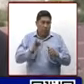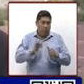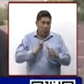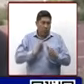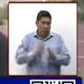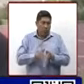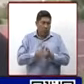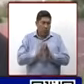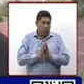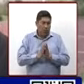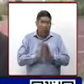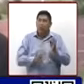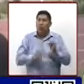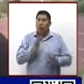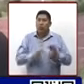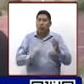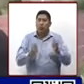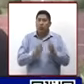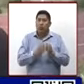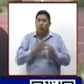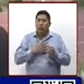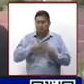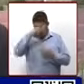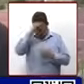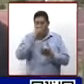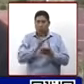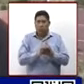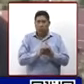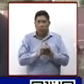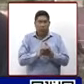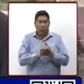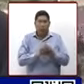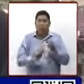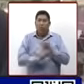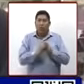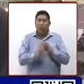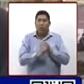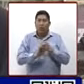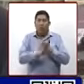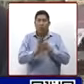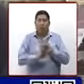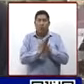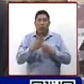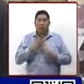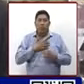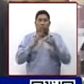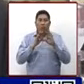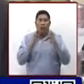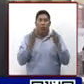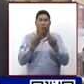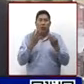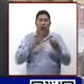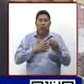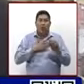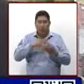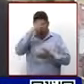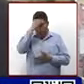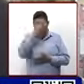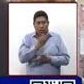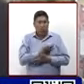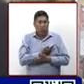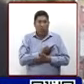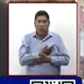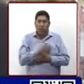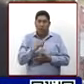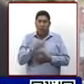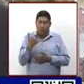pidiendo justicia por mi esposo, pido también garantías para mis hijos, para mi familia, porque la verdad estamos también